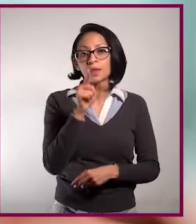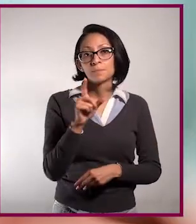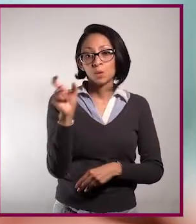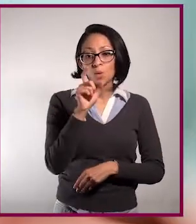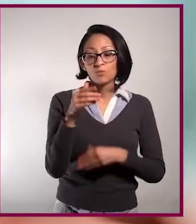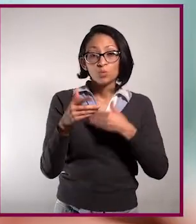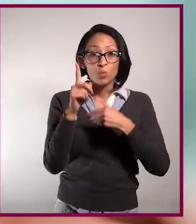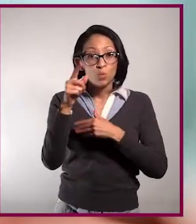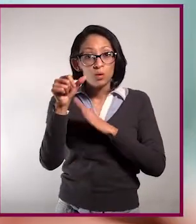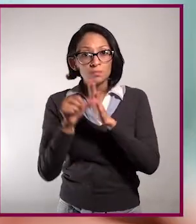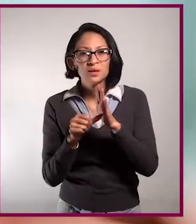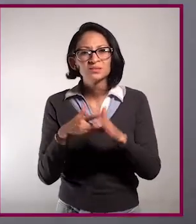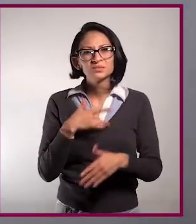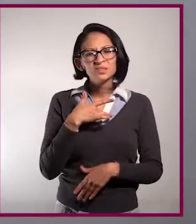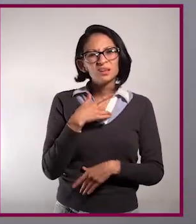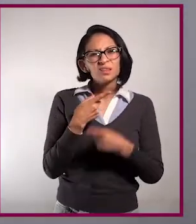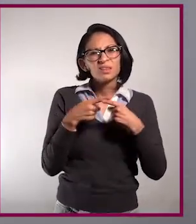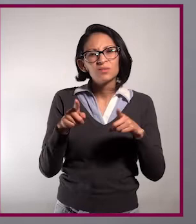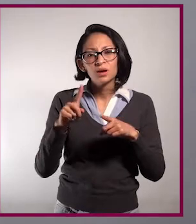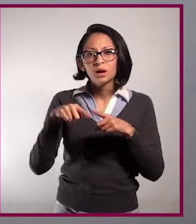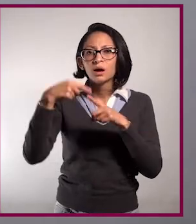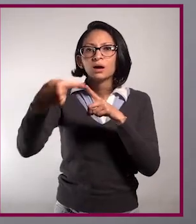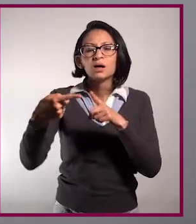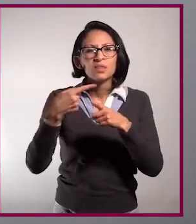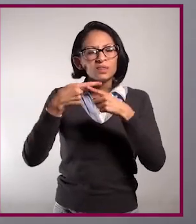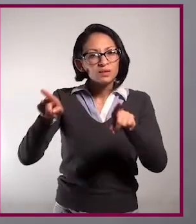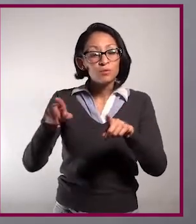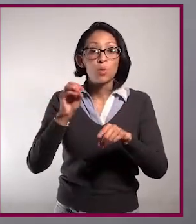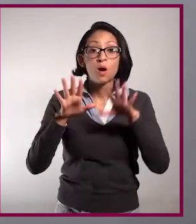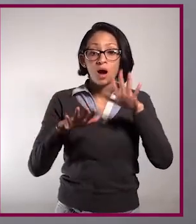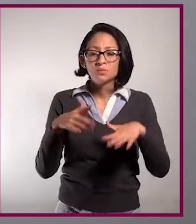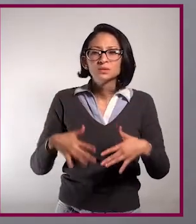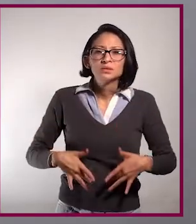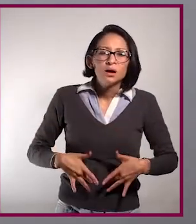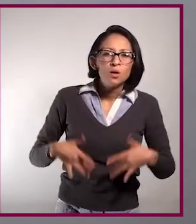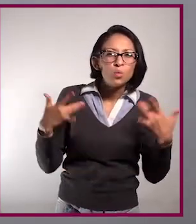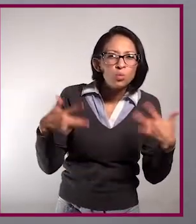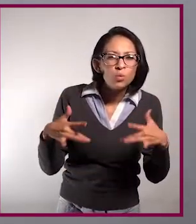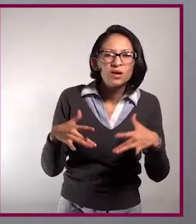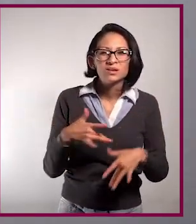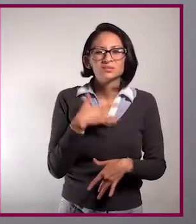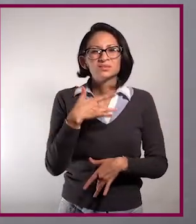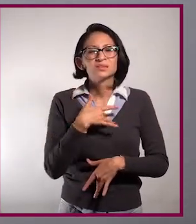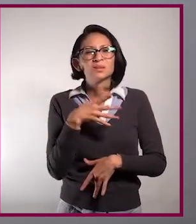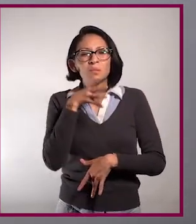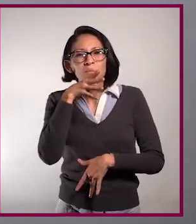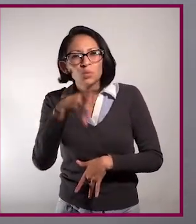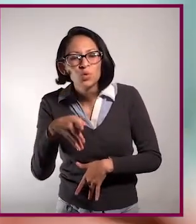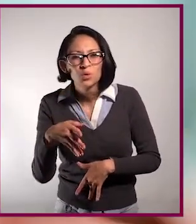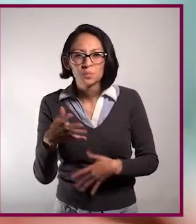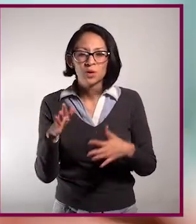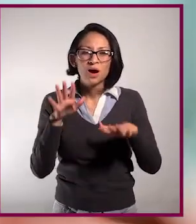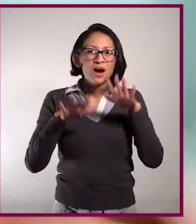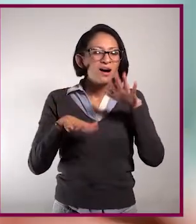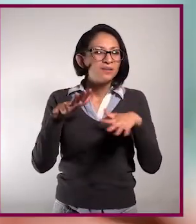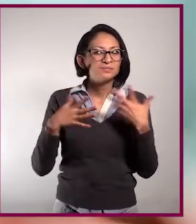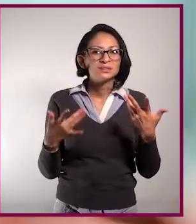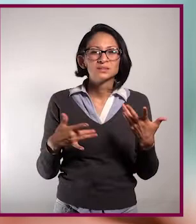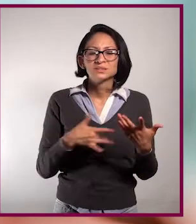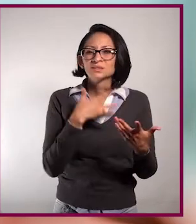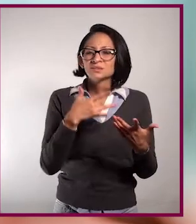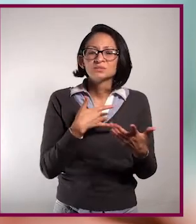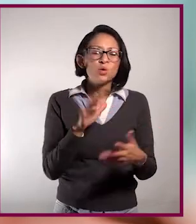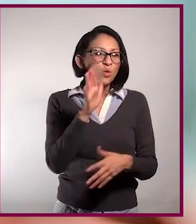diferentes síntomas premenstruales. Si sientes fuertes dolores abdominales, náuseas y vómito durante la menstruación, al punto